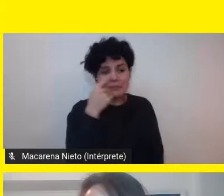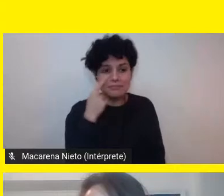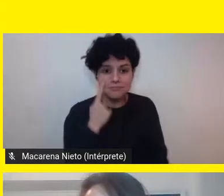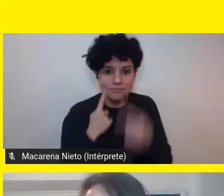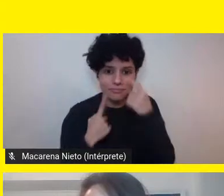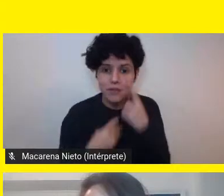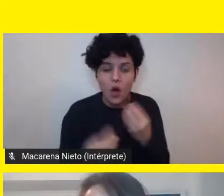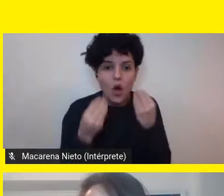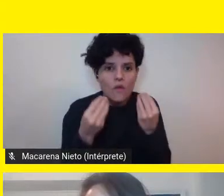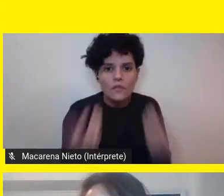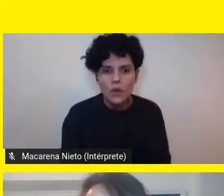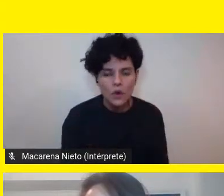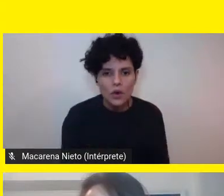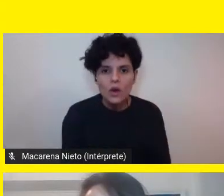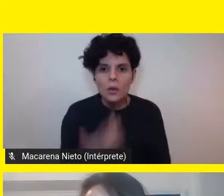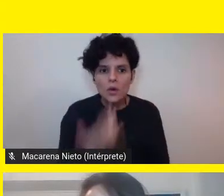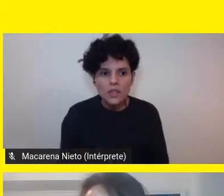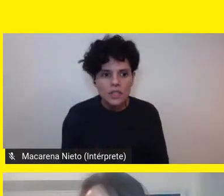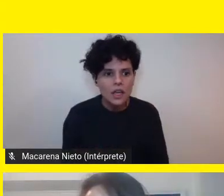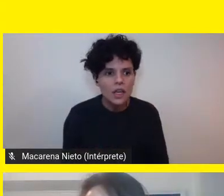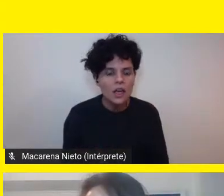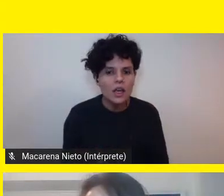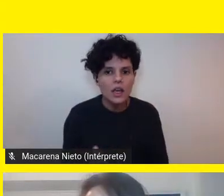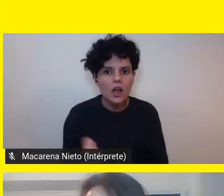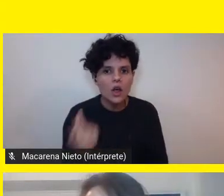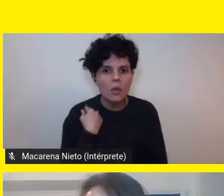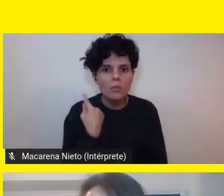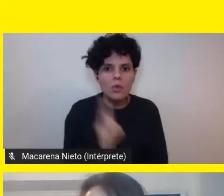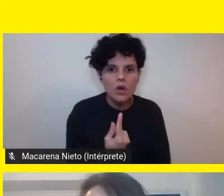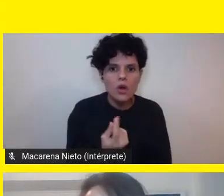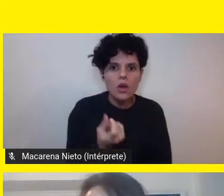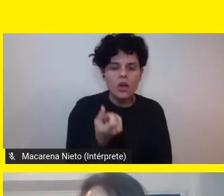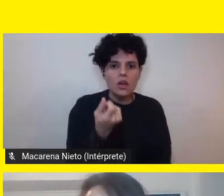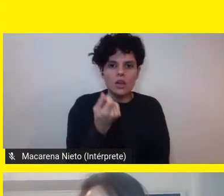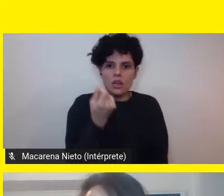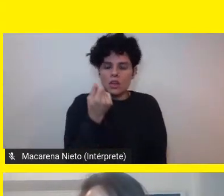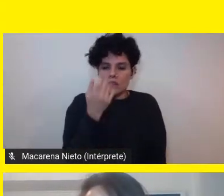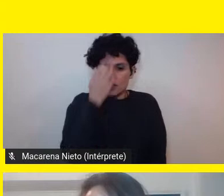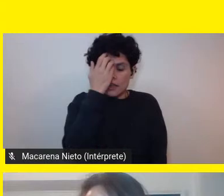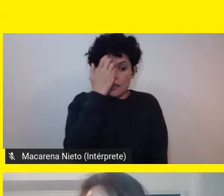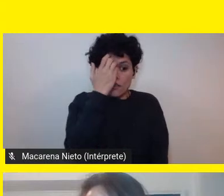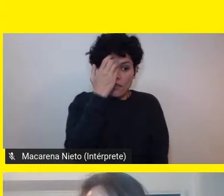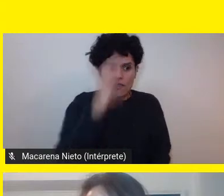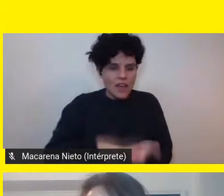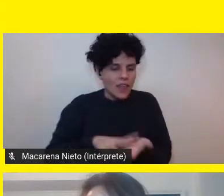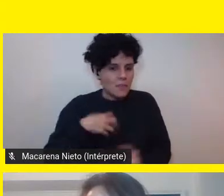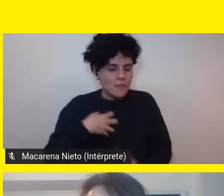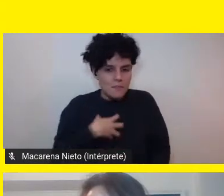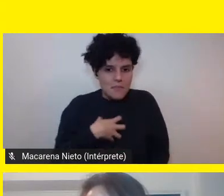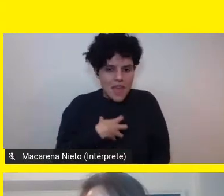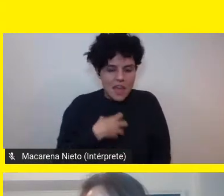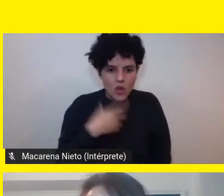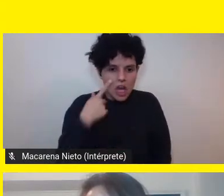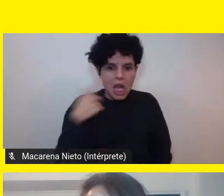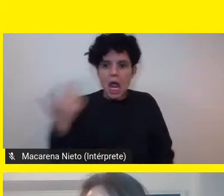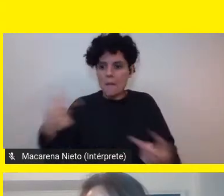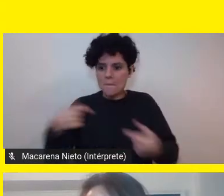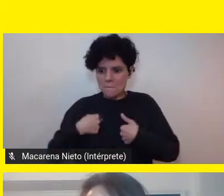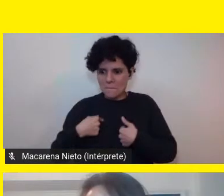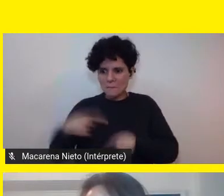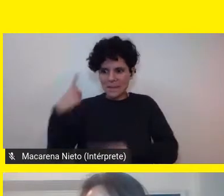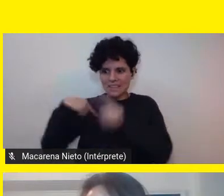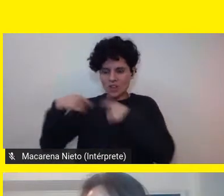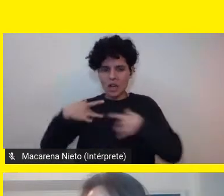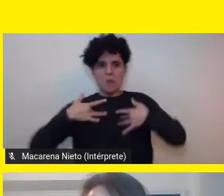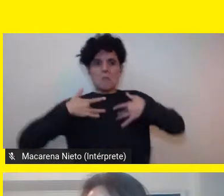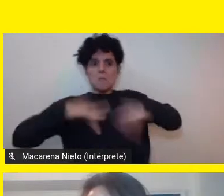pongo en su lugar, me da pánico que esto termine, no sé, en impunidad. Y haber conocido su